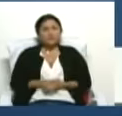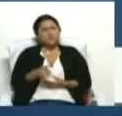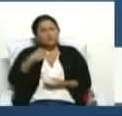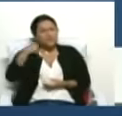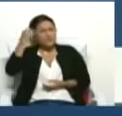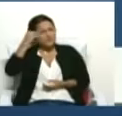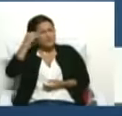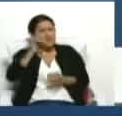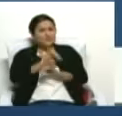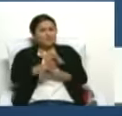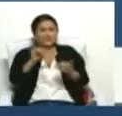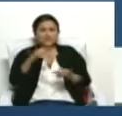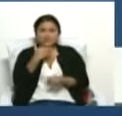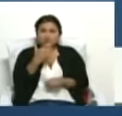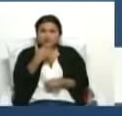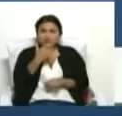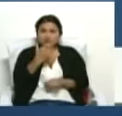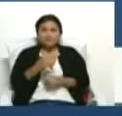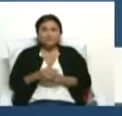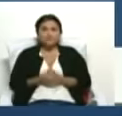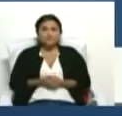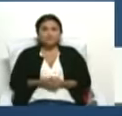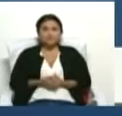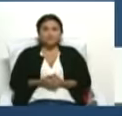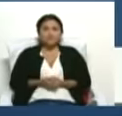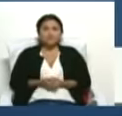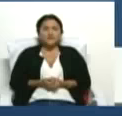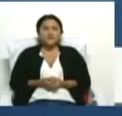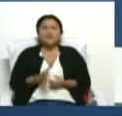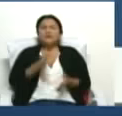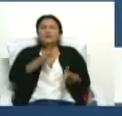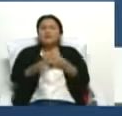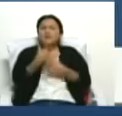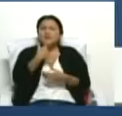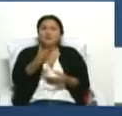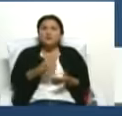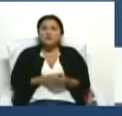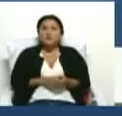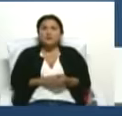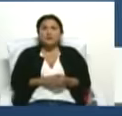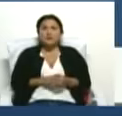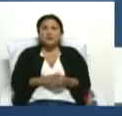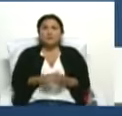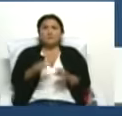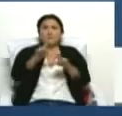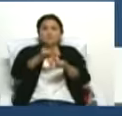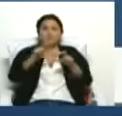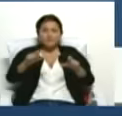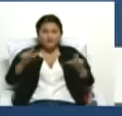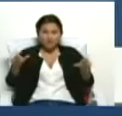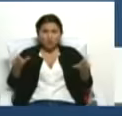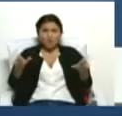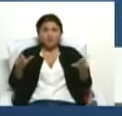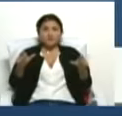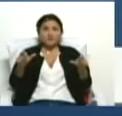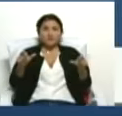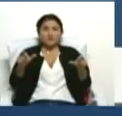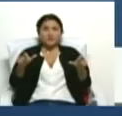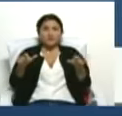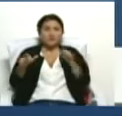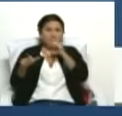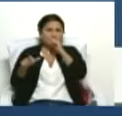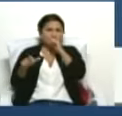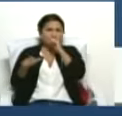final ya para terminar. ¿Qué dicen todos los que saltaron, o cada vez